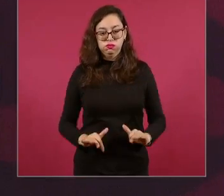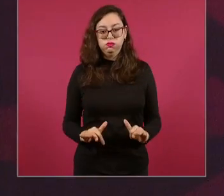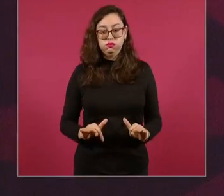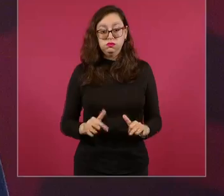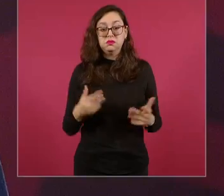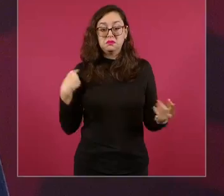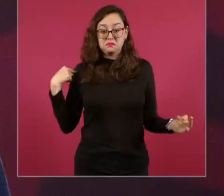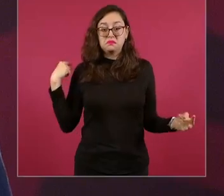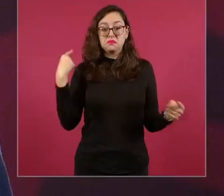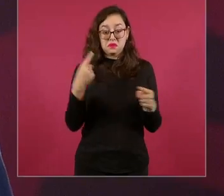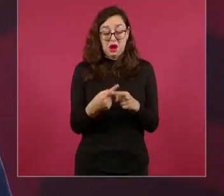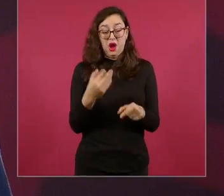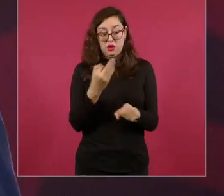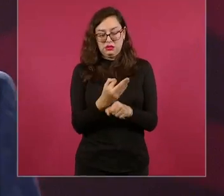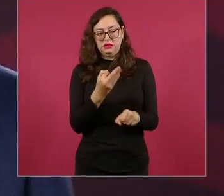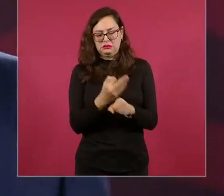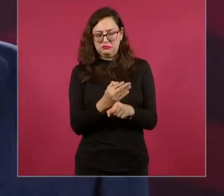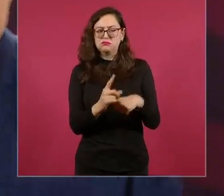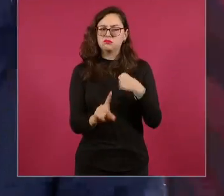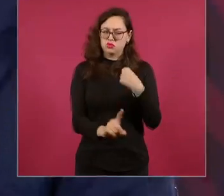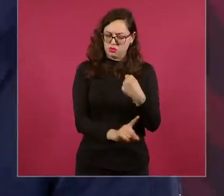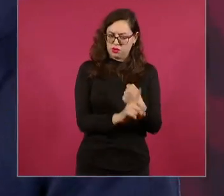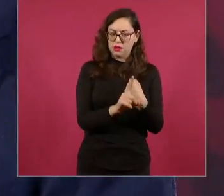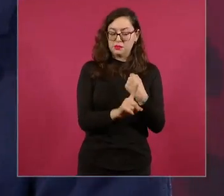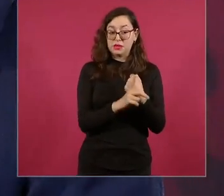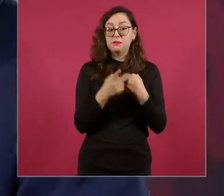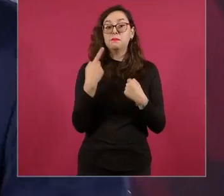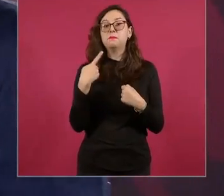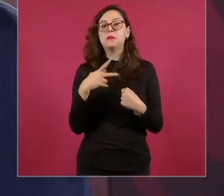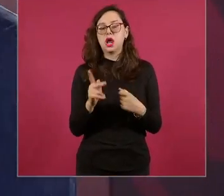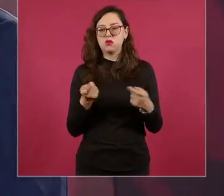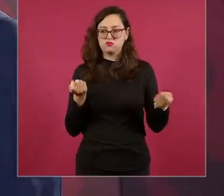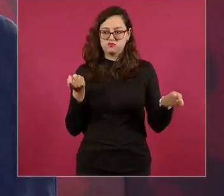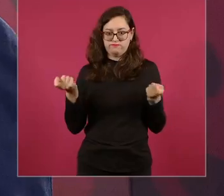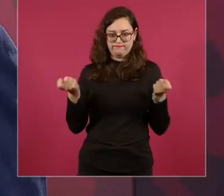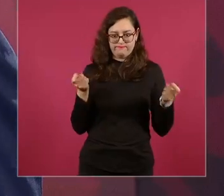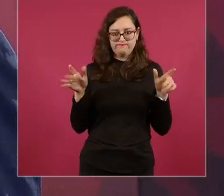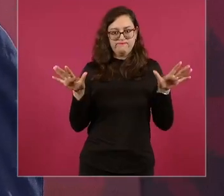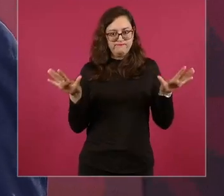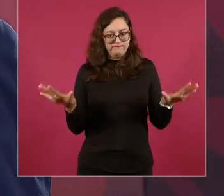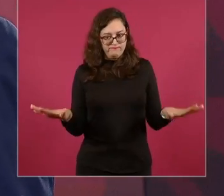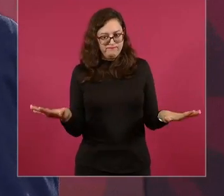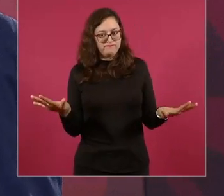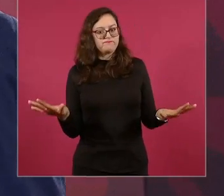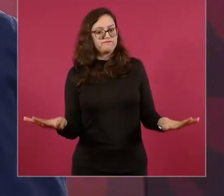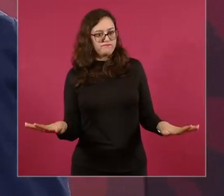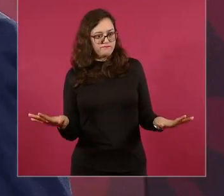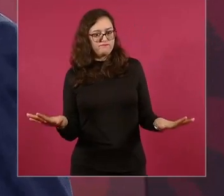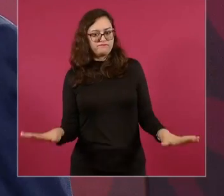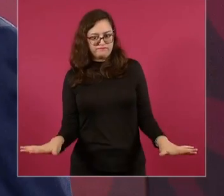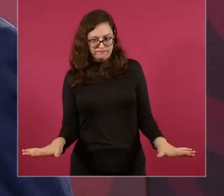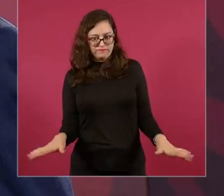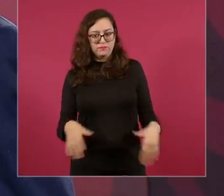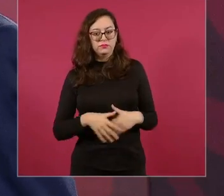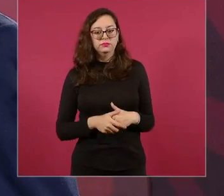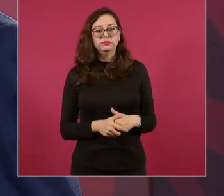afortunadamente las cosas se están tranquilizando